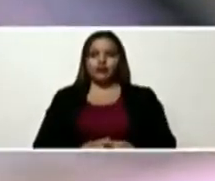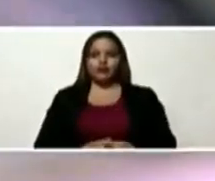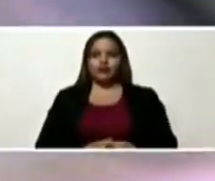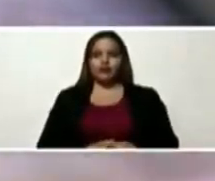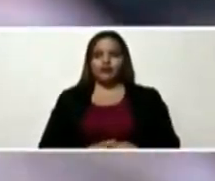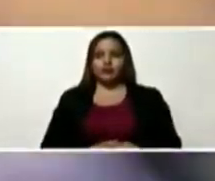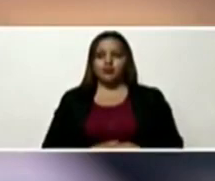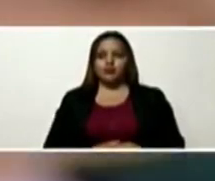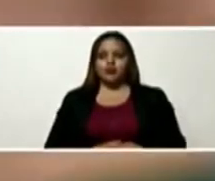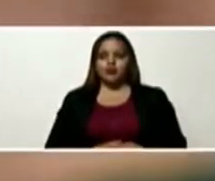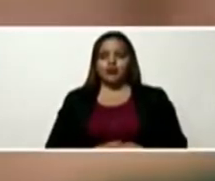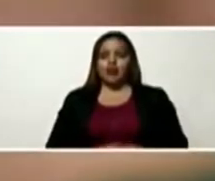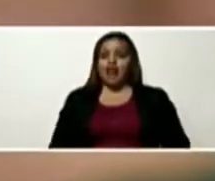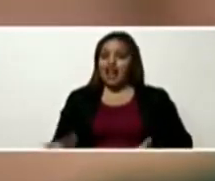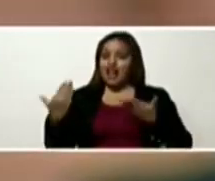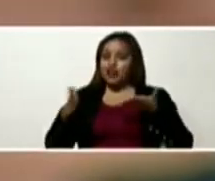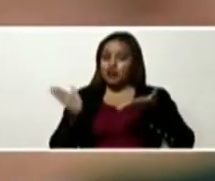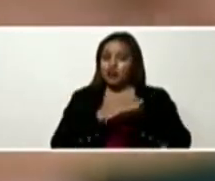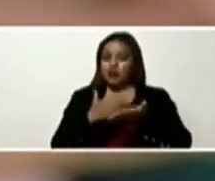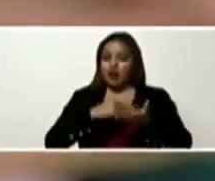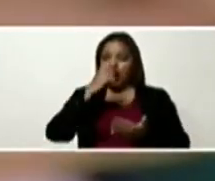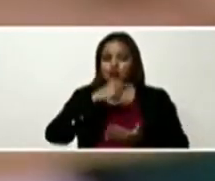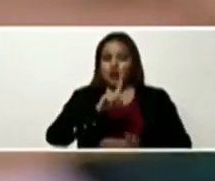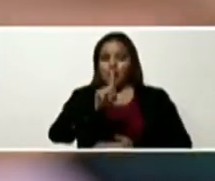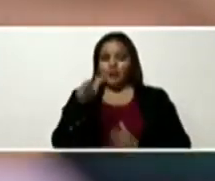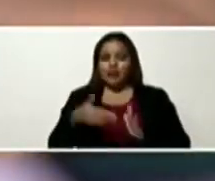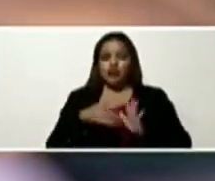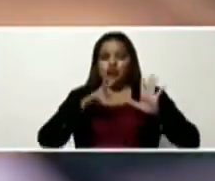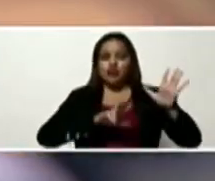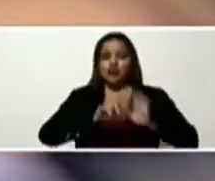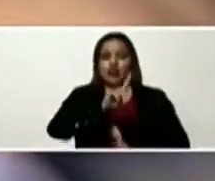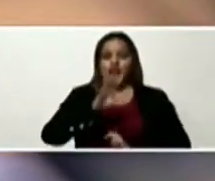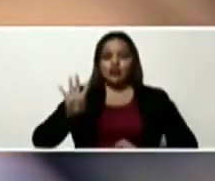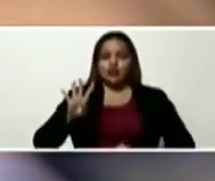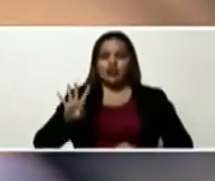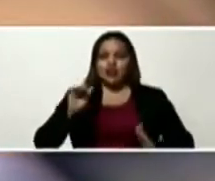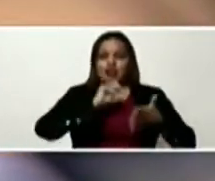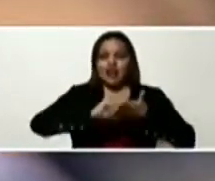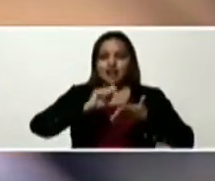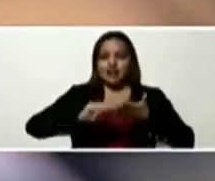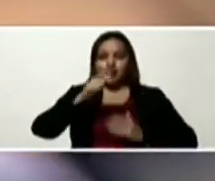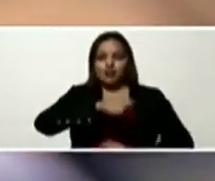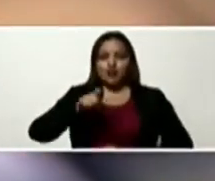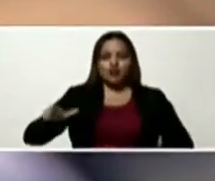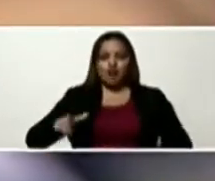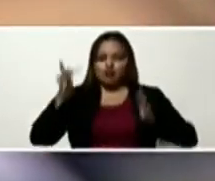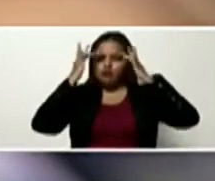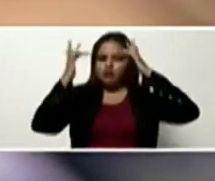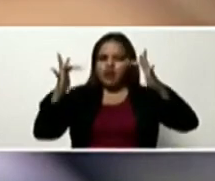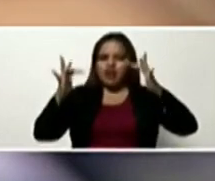de 1814. Es escrito por un intelectual de Haití